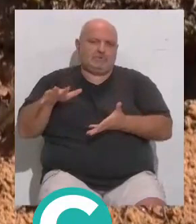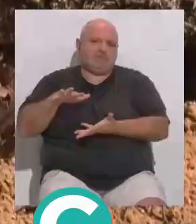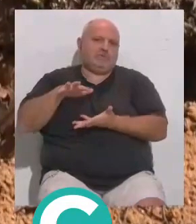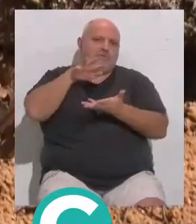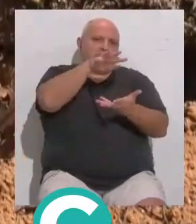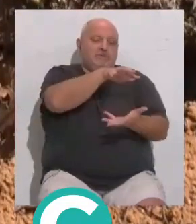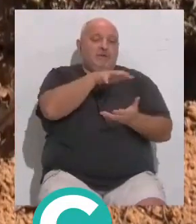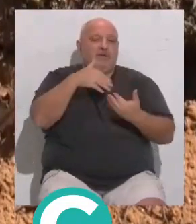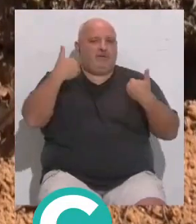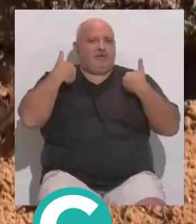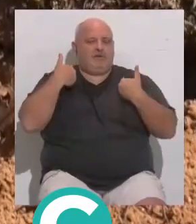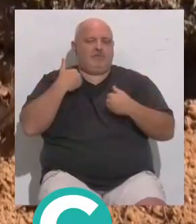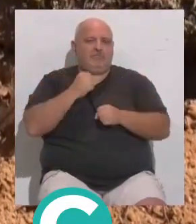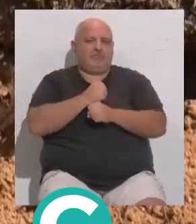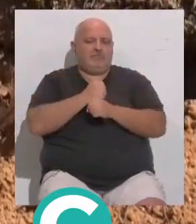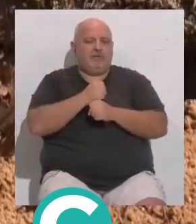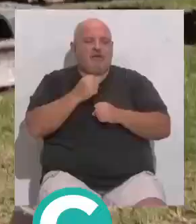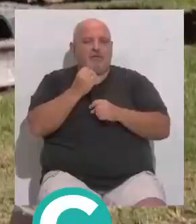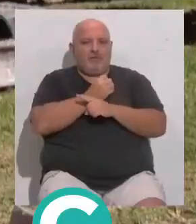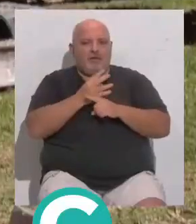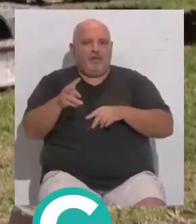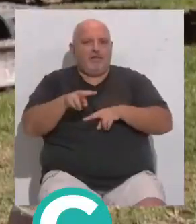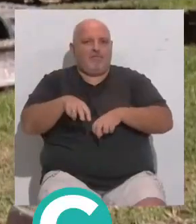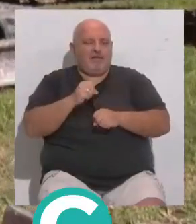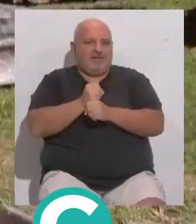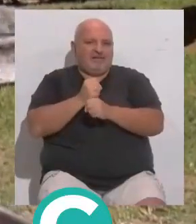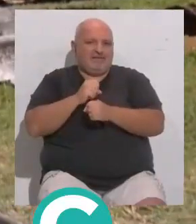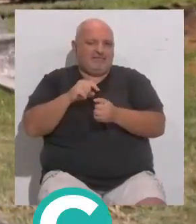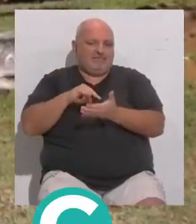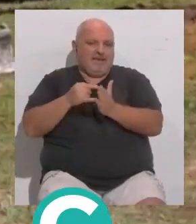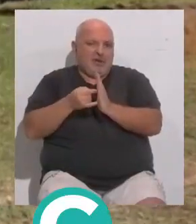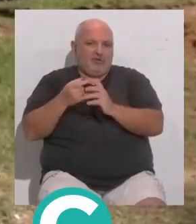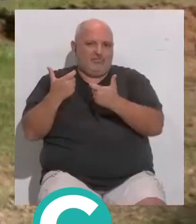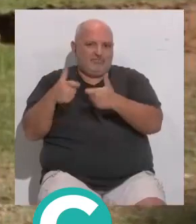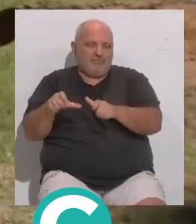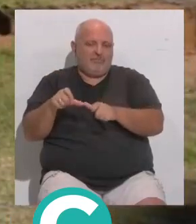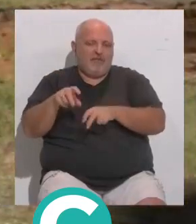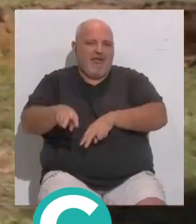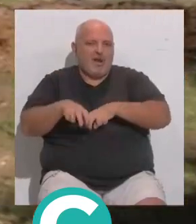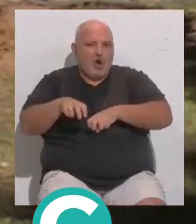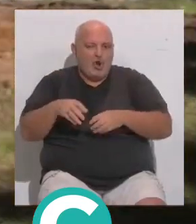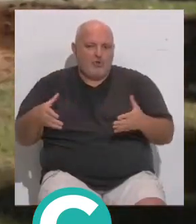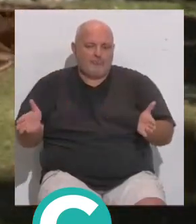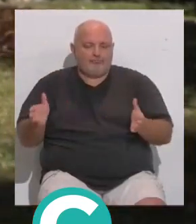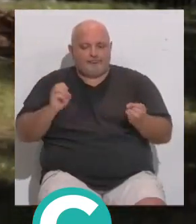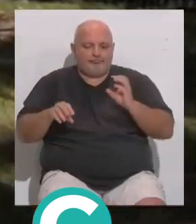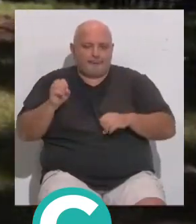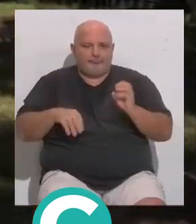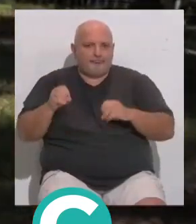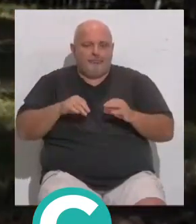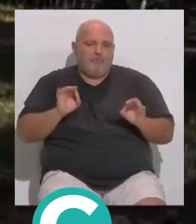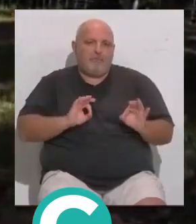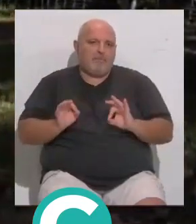semana, operarios de urbanismo y de parques y jardines, bajo la coordinación de los técnicos de medio ambiente y del arqueólogo municipal, están